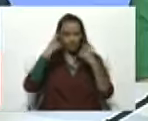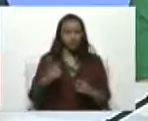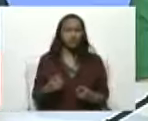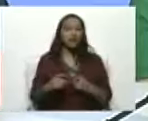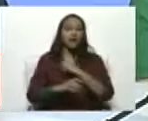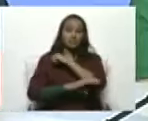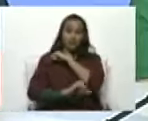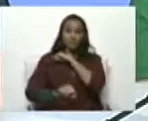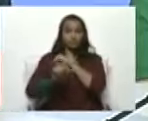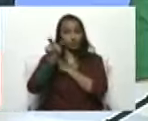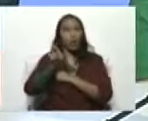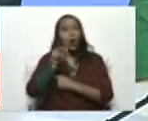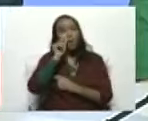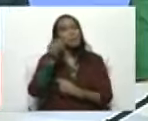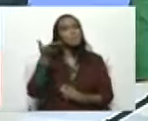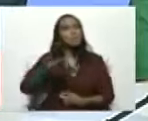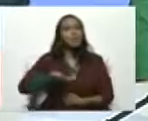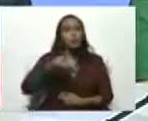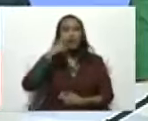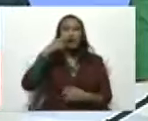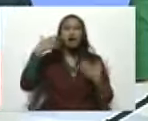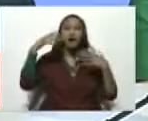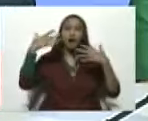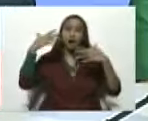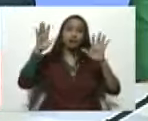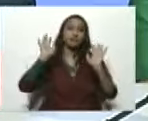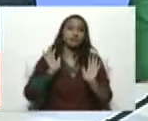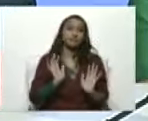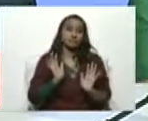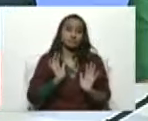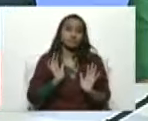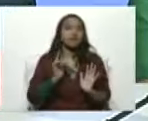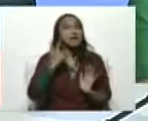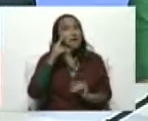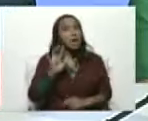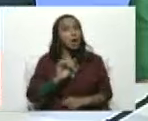Murió, ¿verdad? Allá debe estar haciendo trampa.